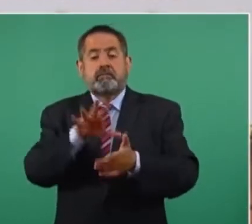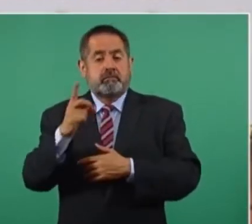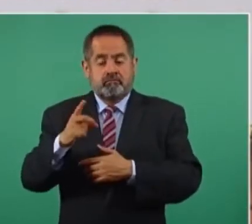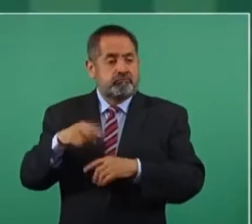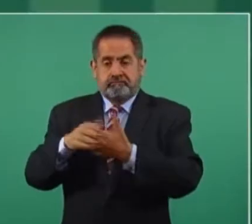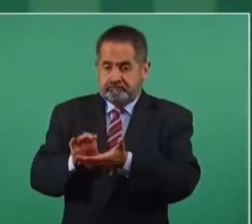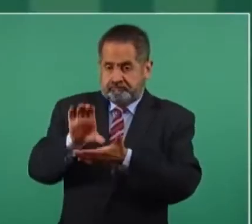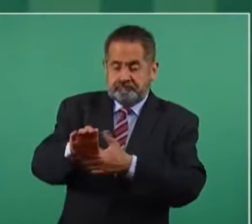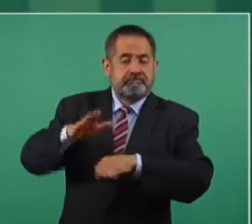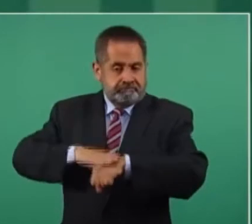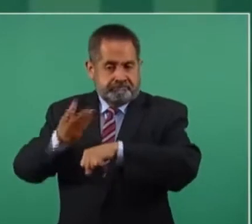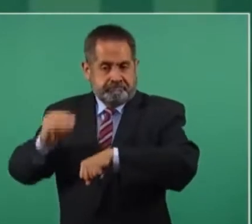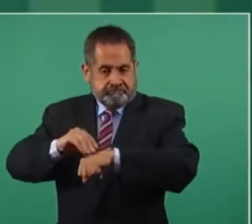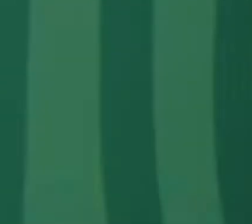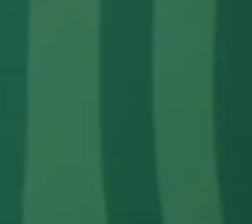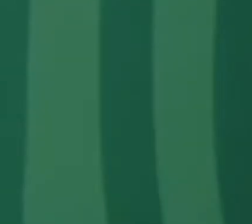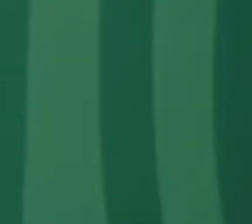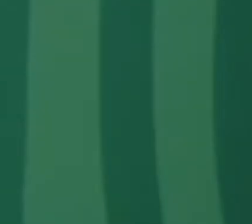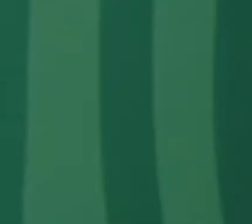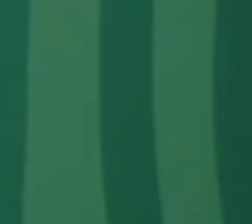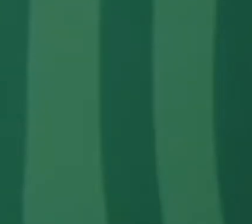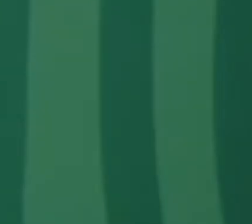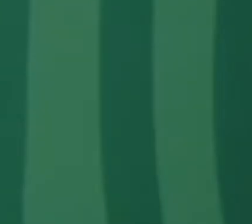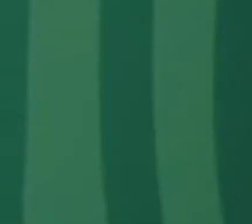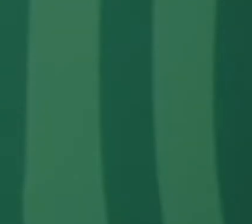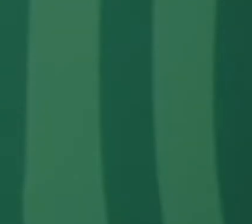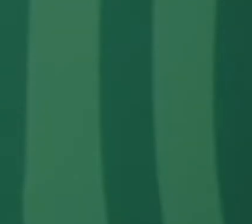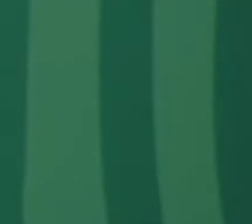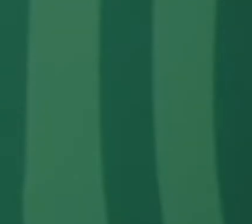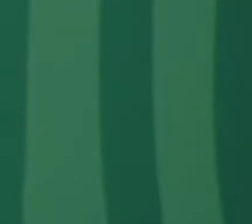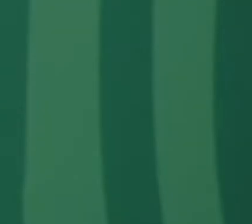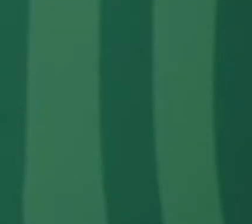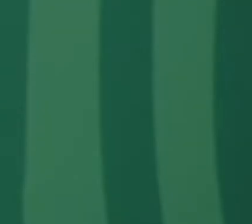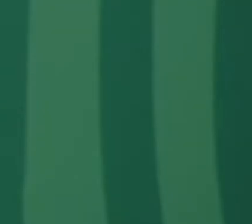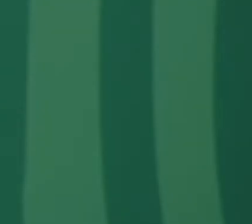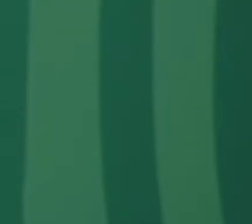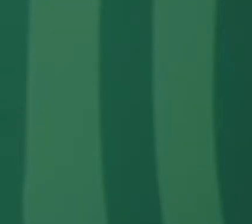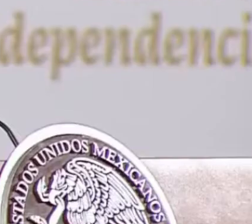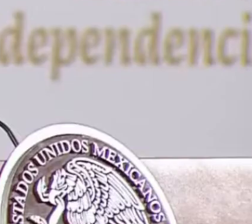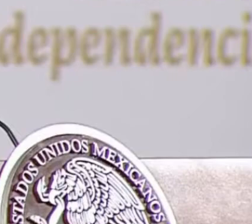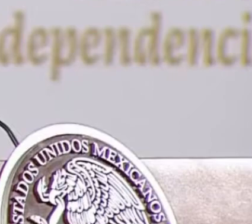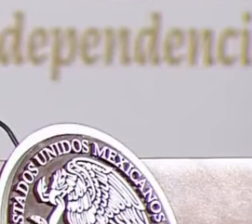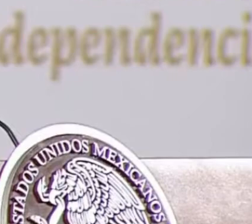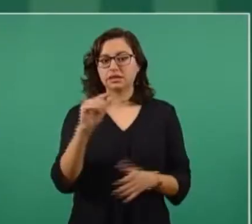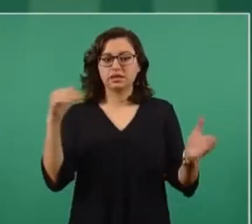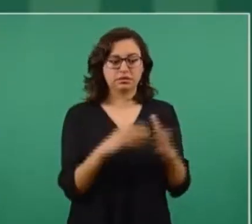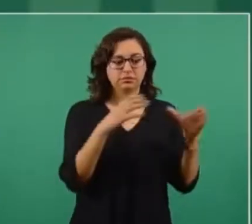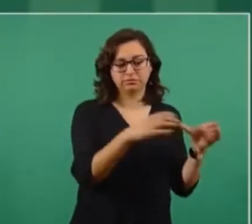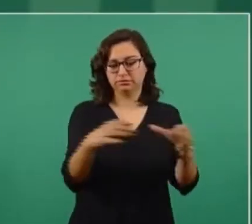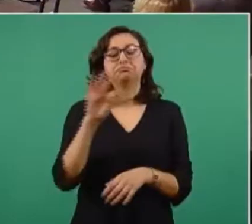de dólares más, pero vamos a tener capacidad para incrementar la producción de gasolinas y de diésel en Tula.